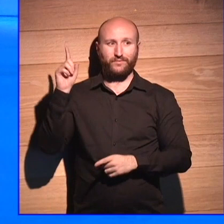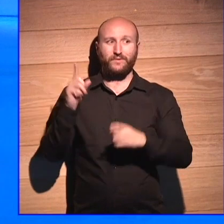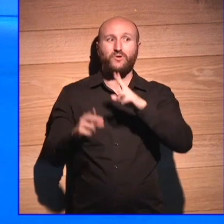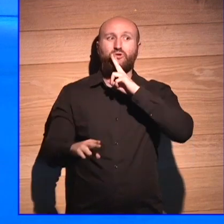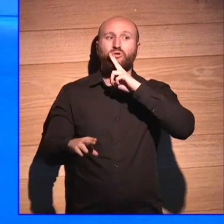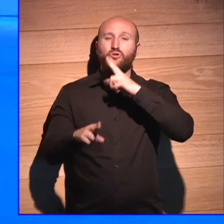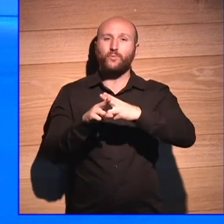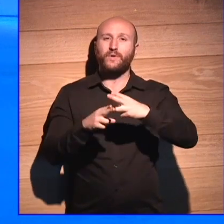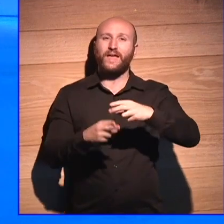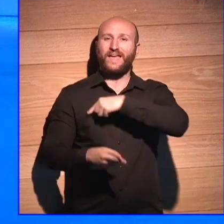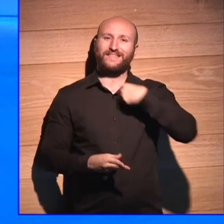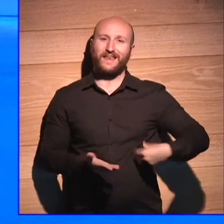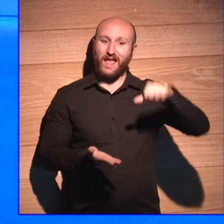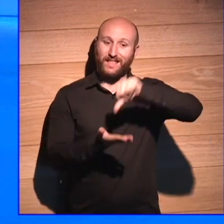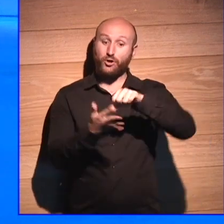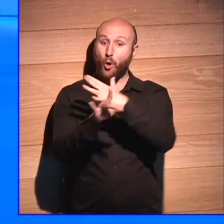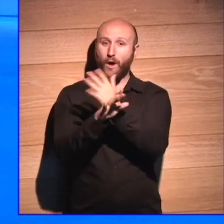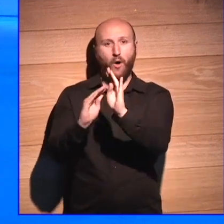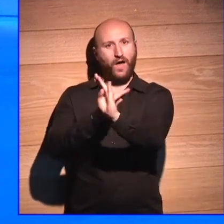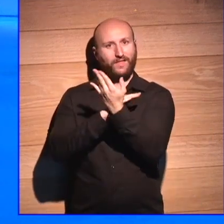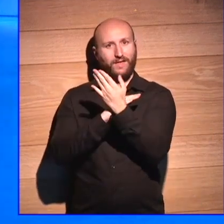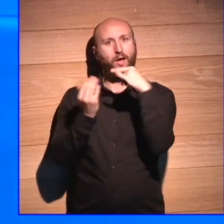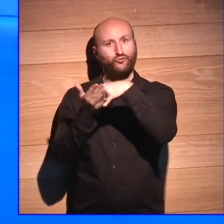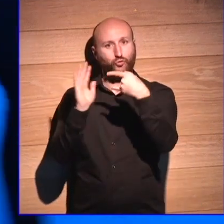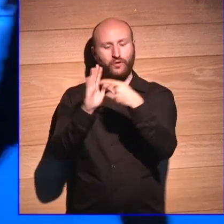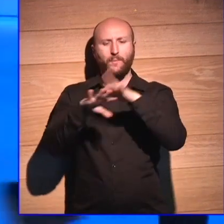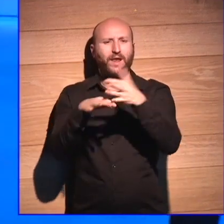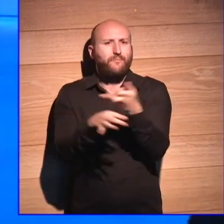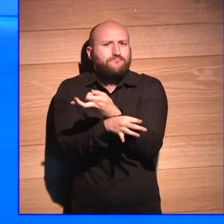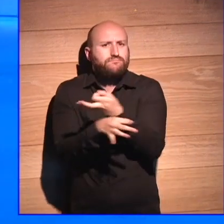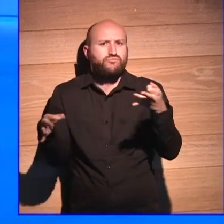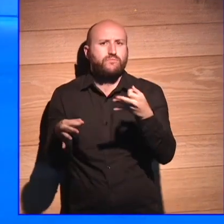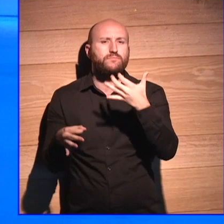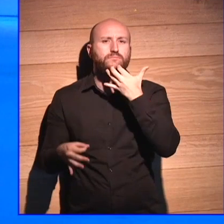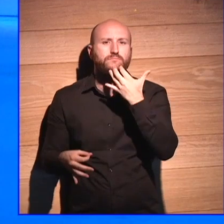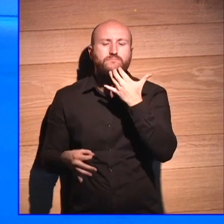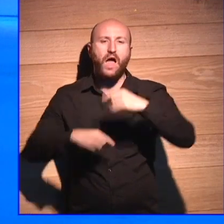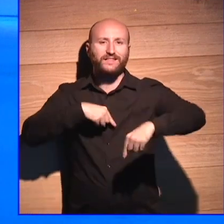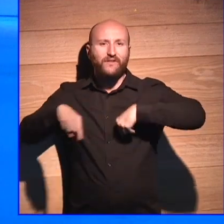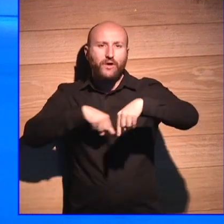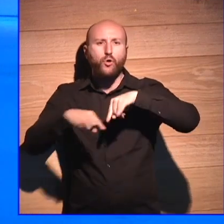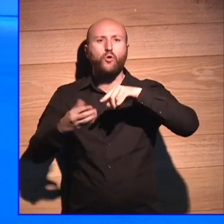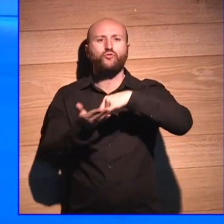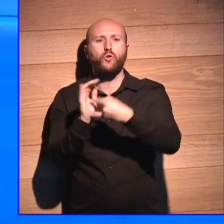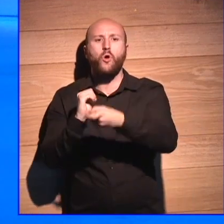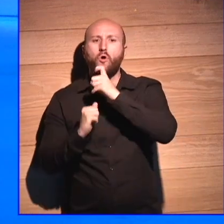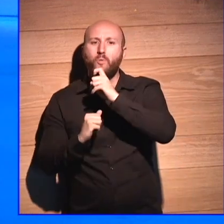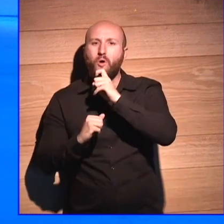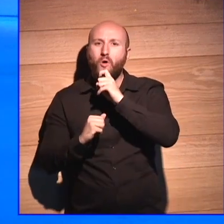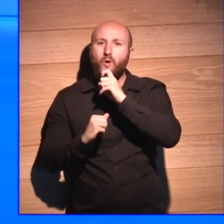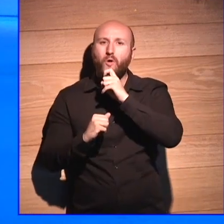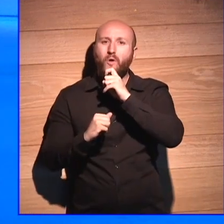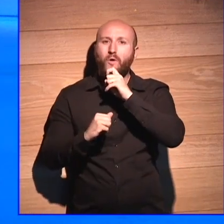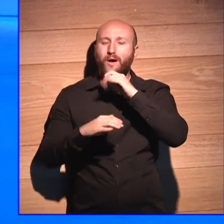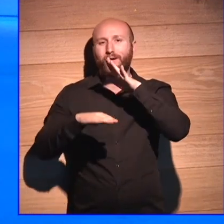del juego proponían soluciones de optimización de pues, el tráfico en su